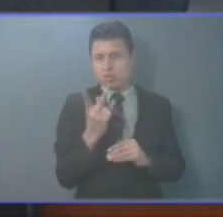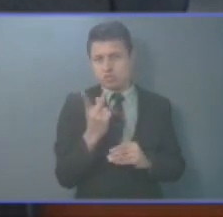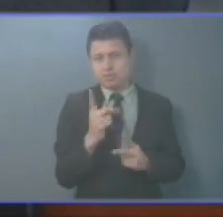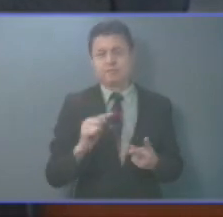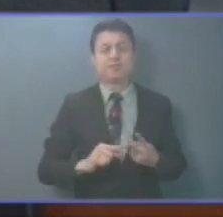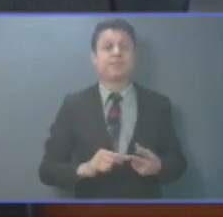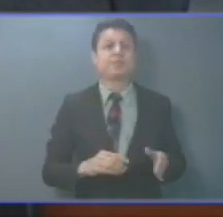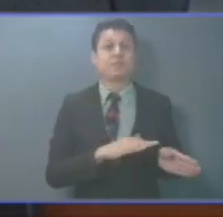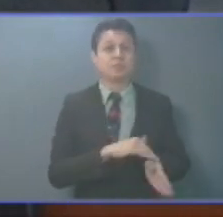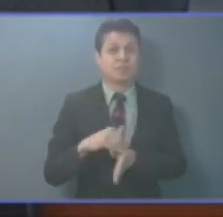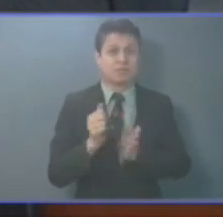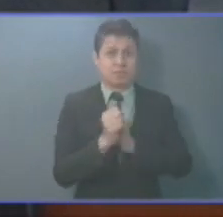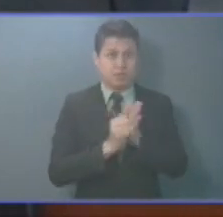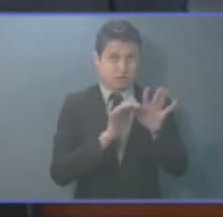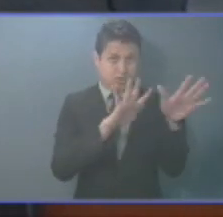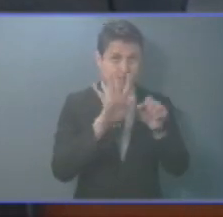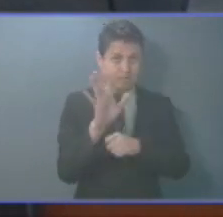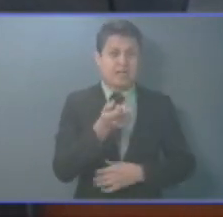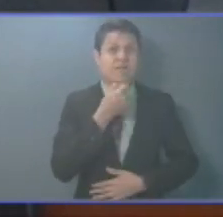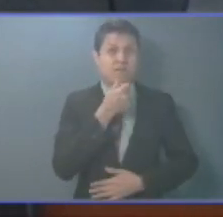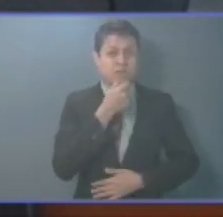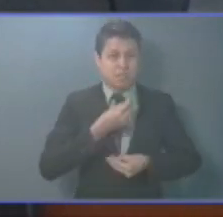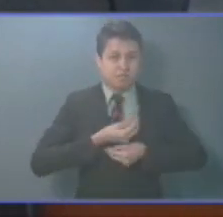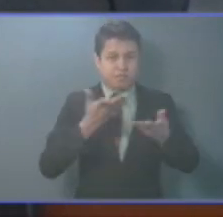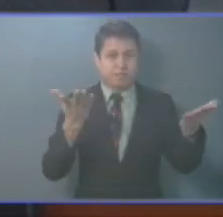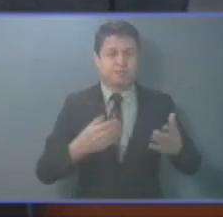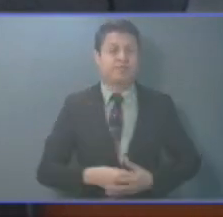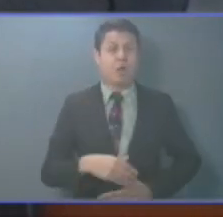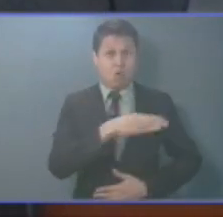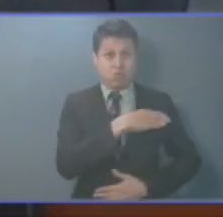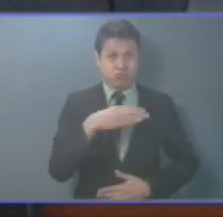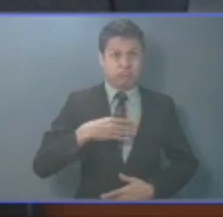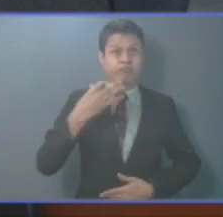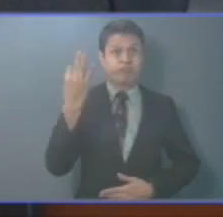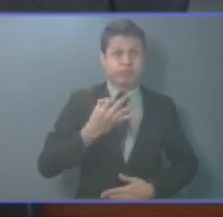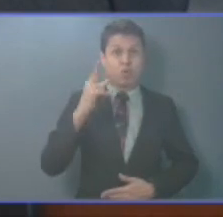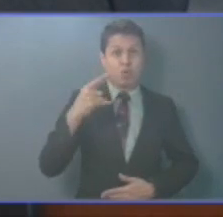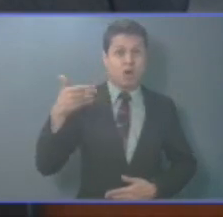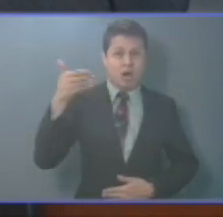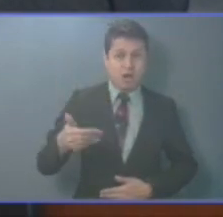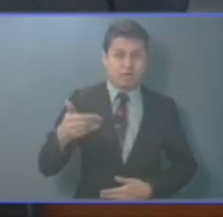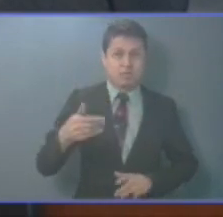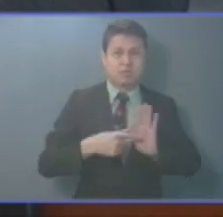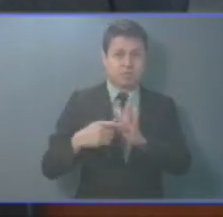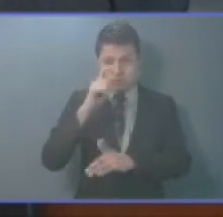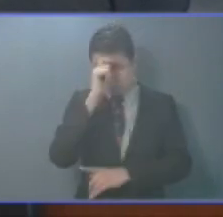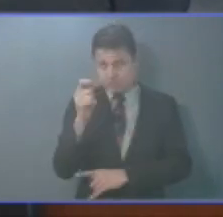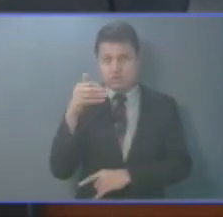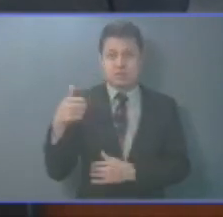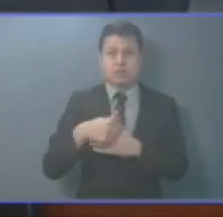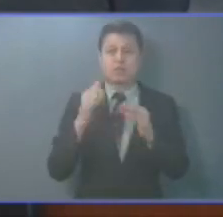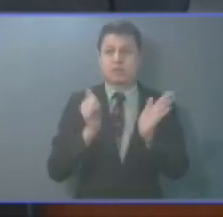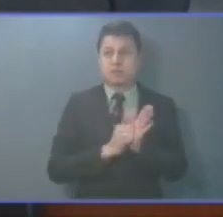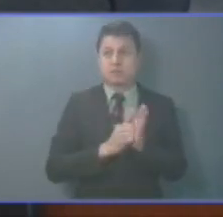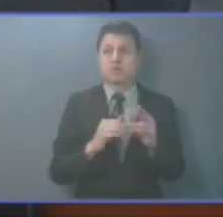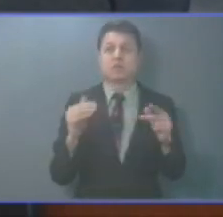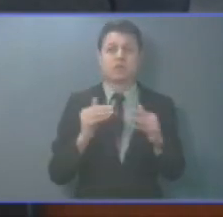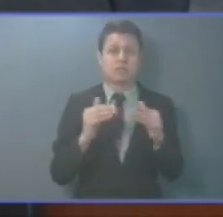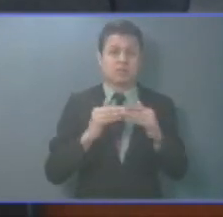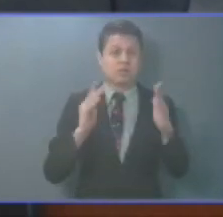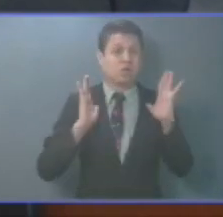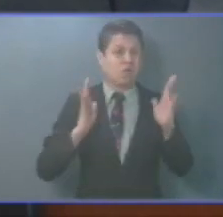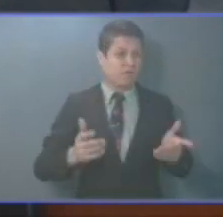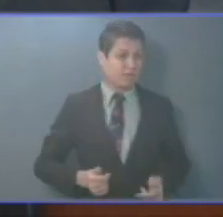Informes. Artículo 15. El Consejo rendirá un informe anual a la Asamblea Legislativa y al órgano